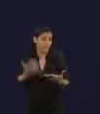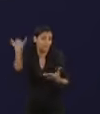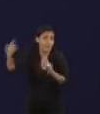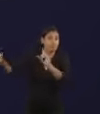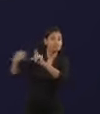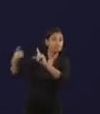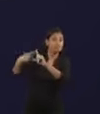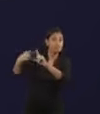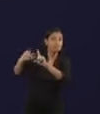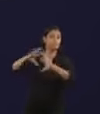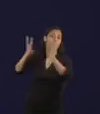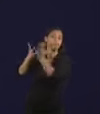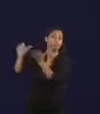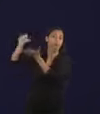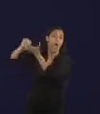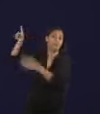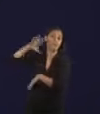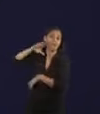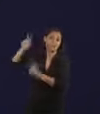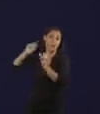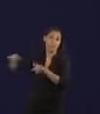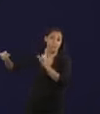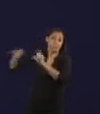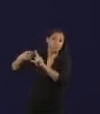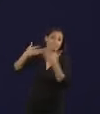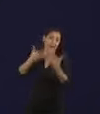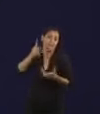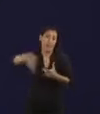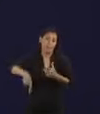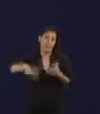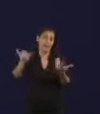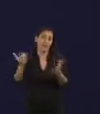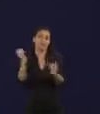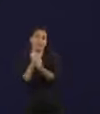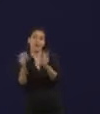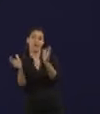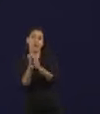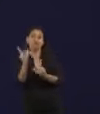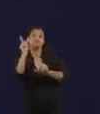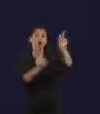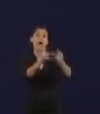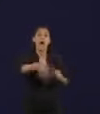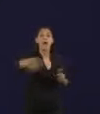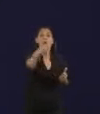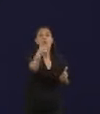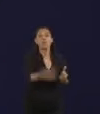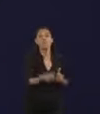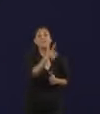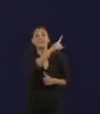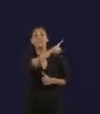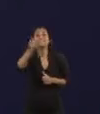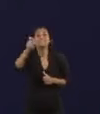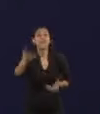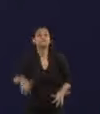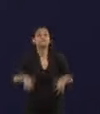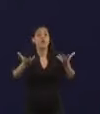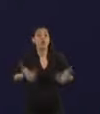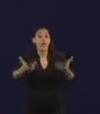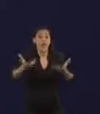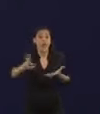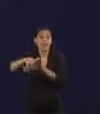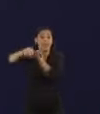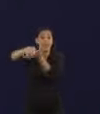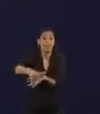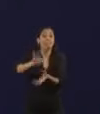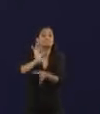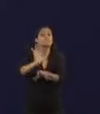relaciones internacionales alguien alguna vez dijo que un 100 toneladas de portaviones